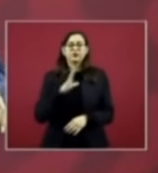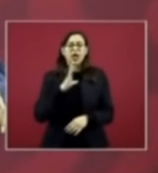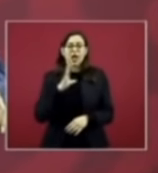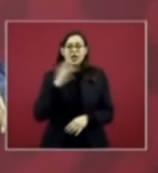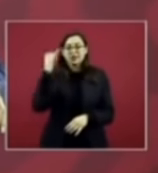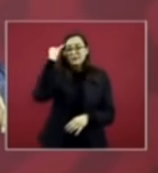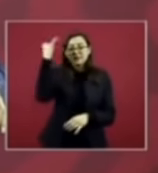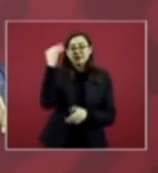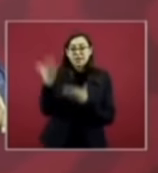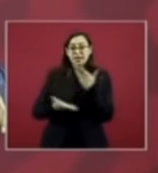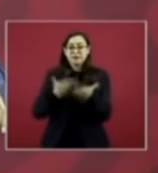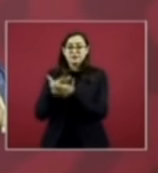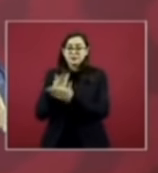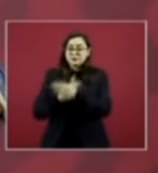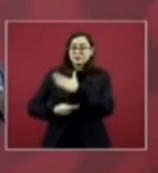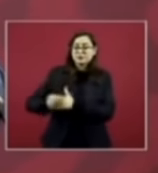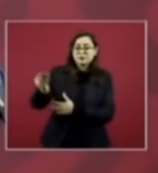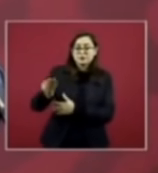no